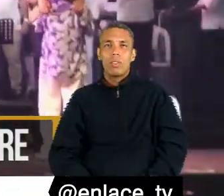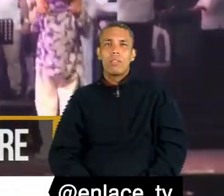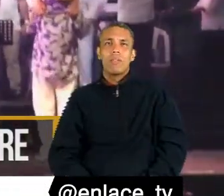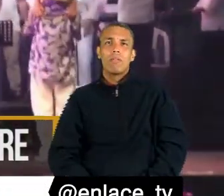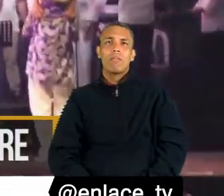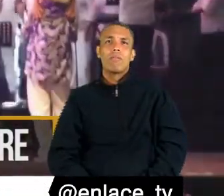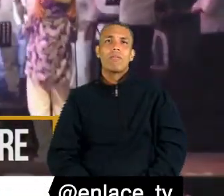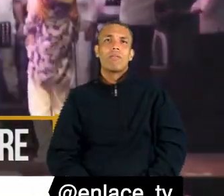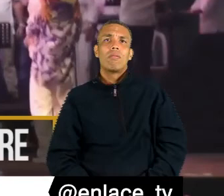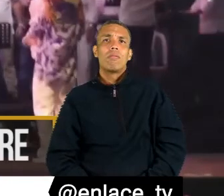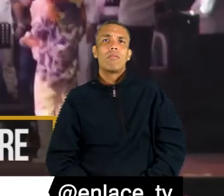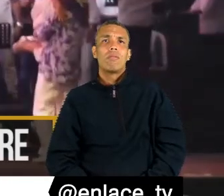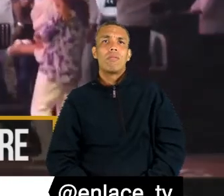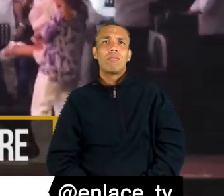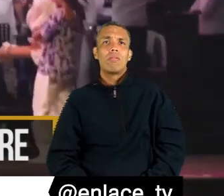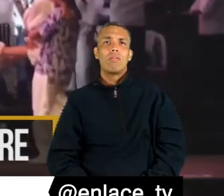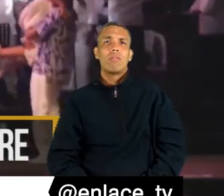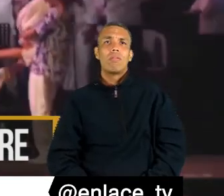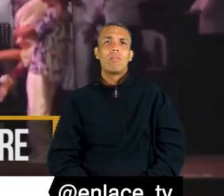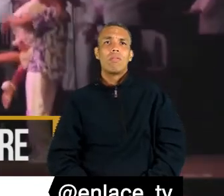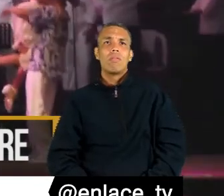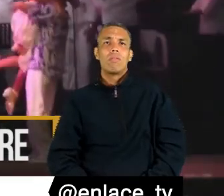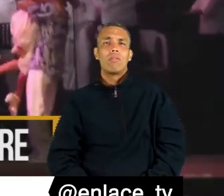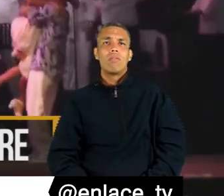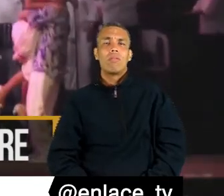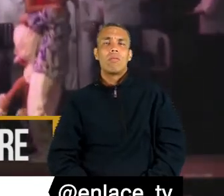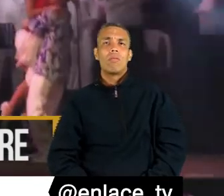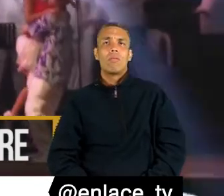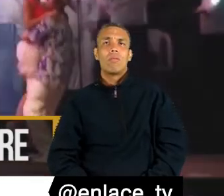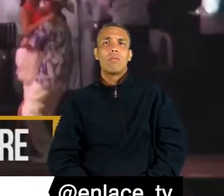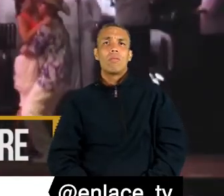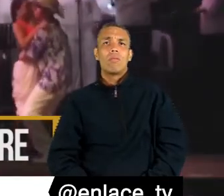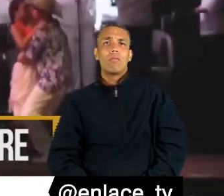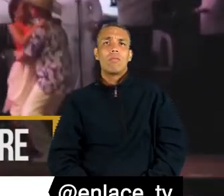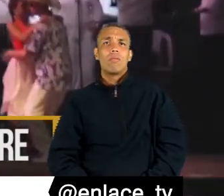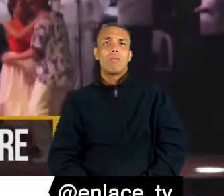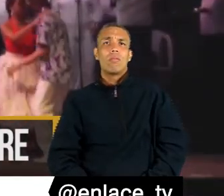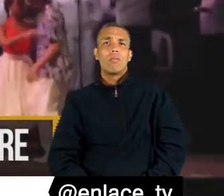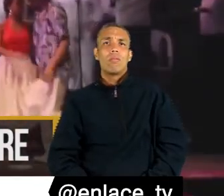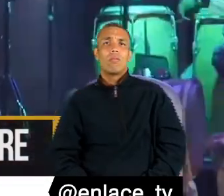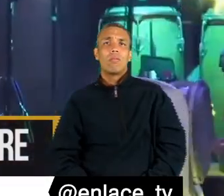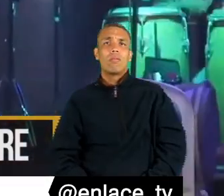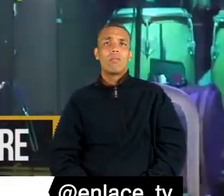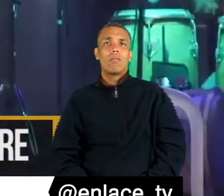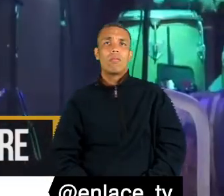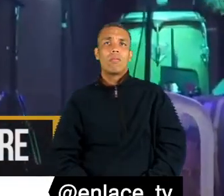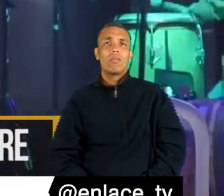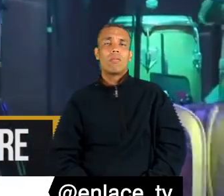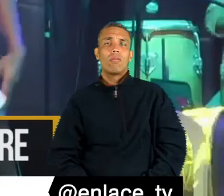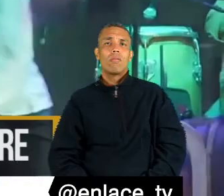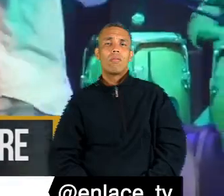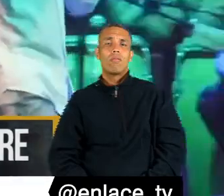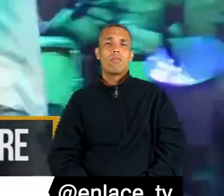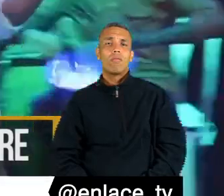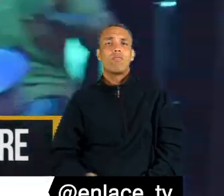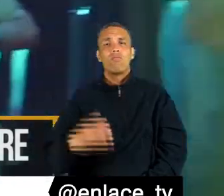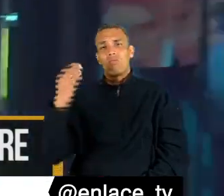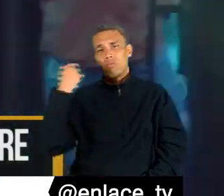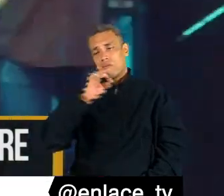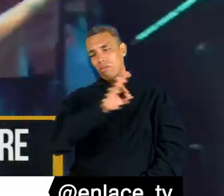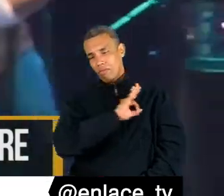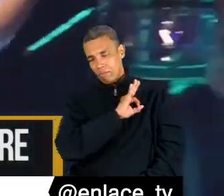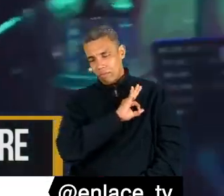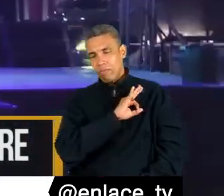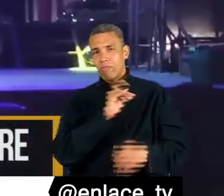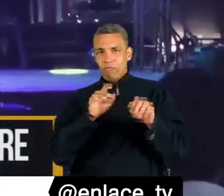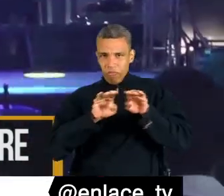casa. Hoy quisiera devolver el tiempo para no dejarla. El sábado desde las 7 de la noche en esa